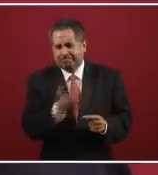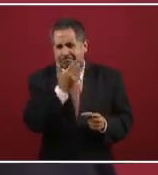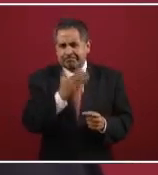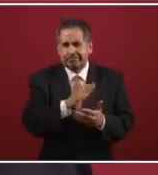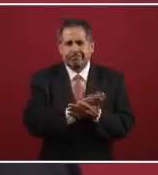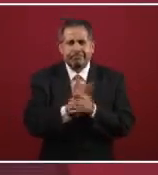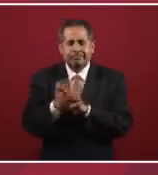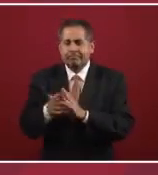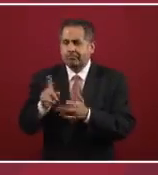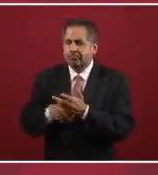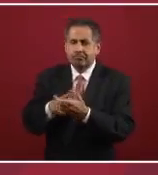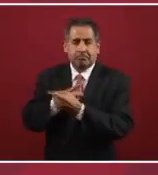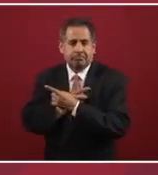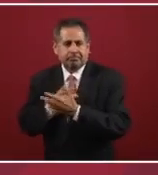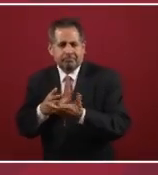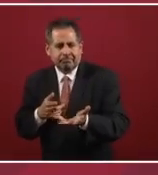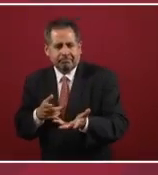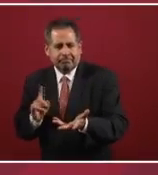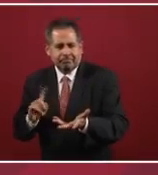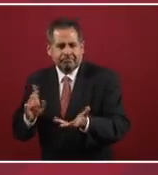palenque chiapas